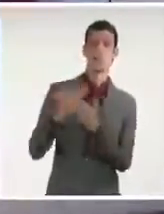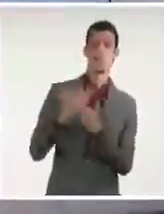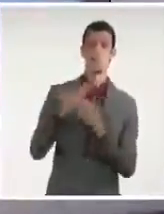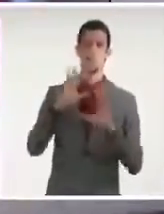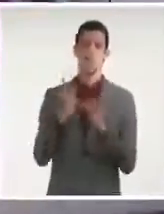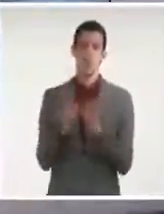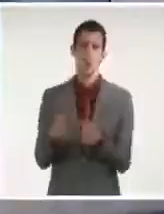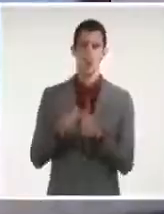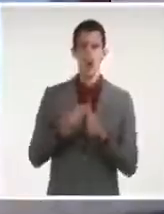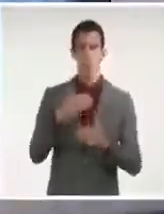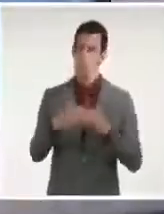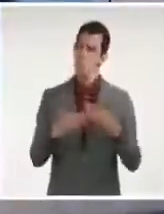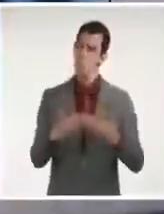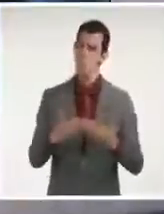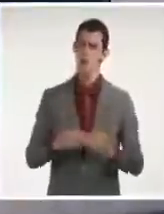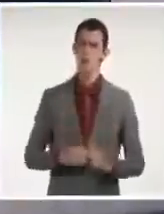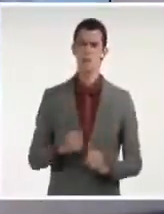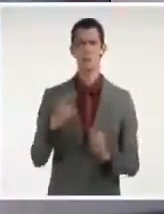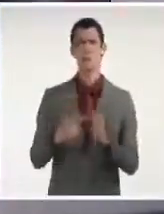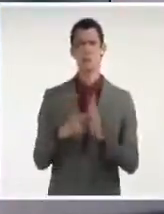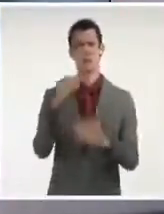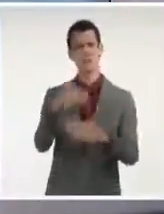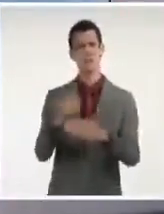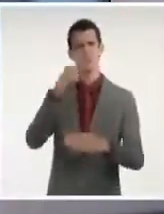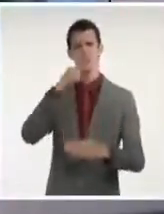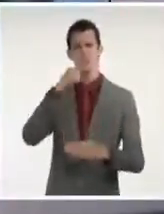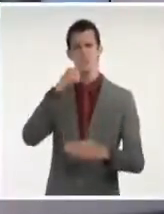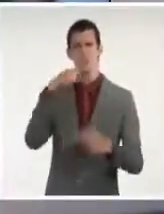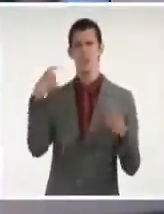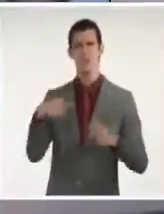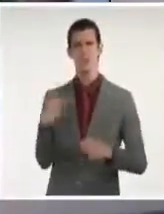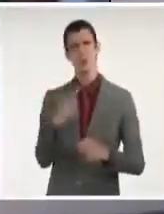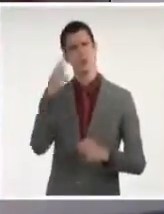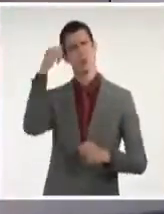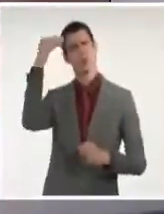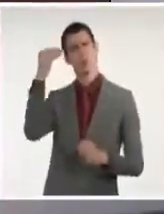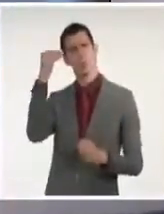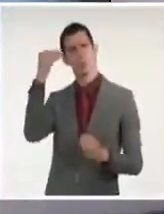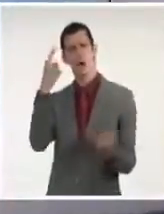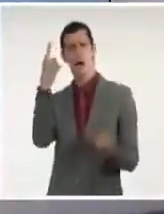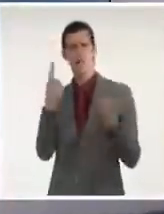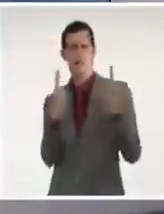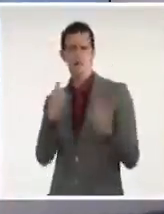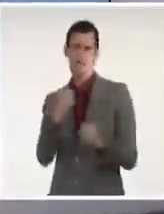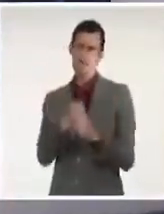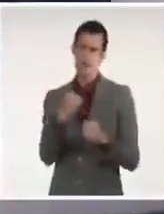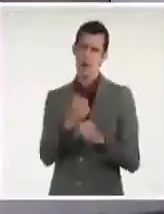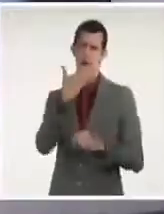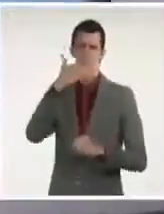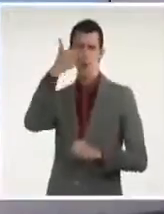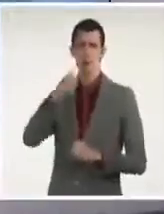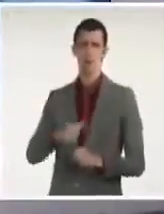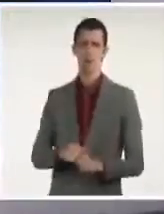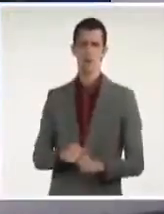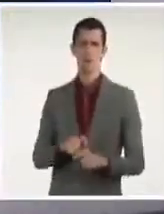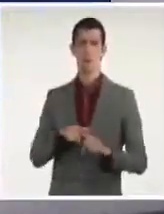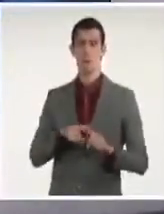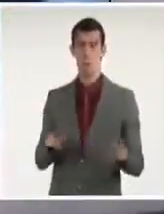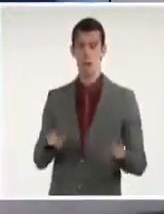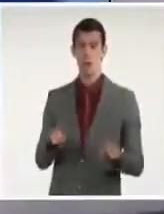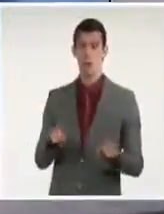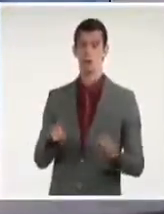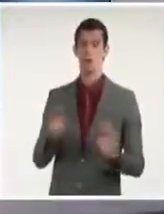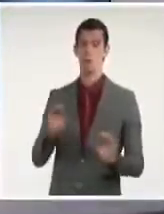injusto es y sobreponernos a las privaciones que trae. Ahora, si ya era injusto, en tiempos de pandemia,